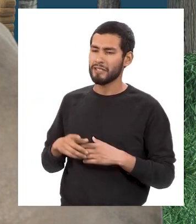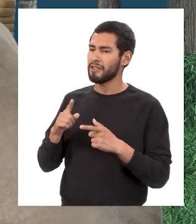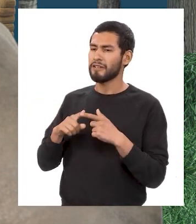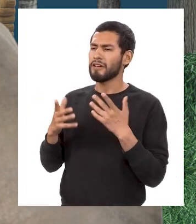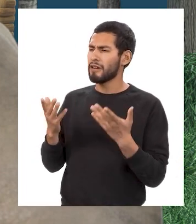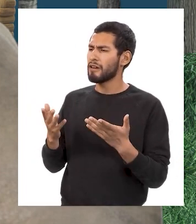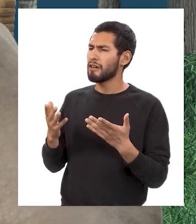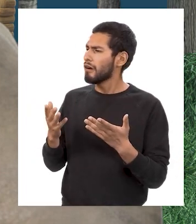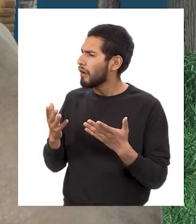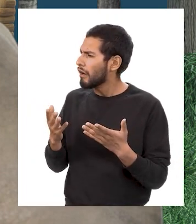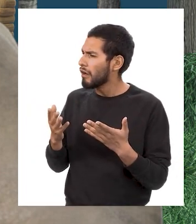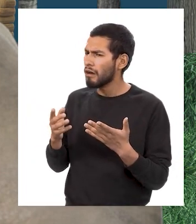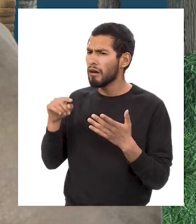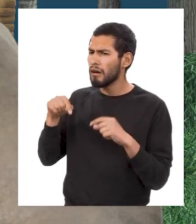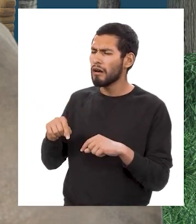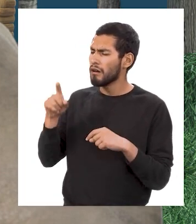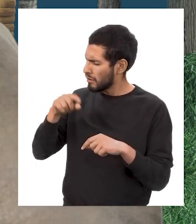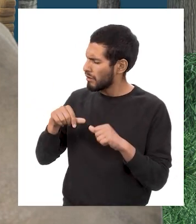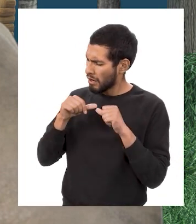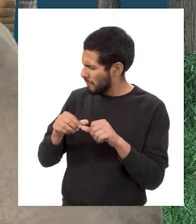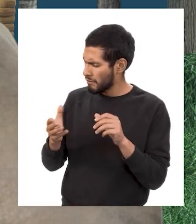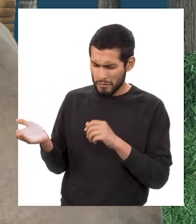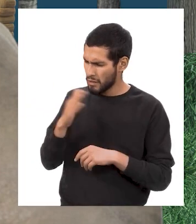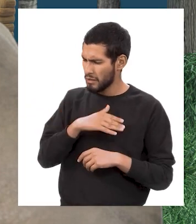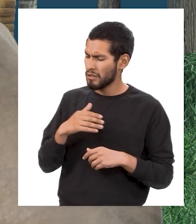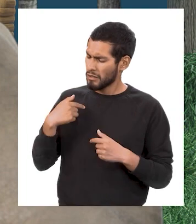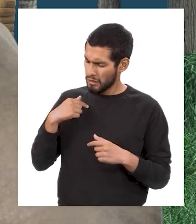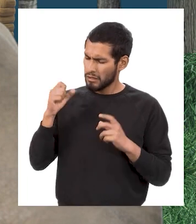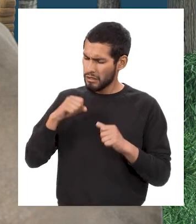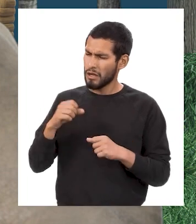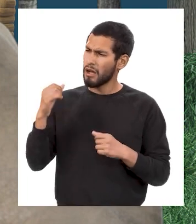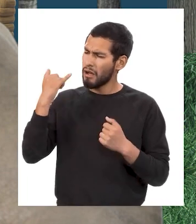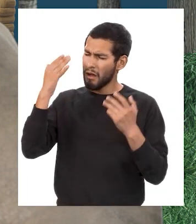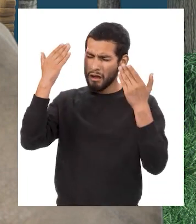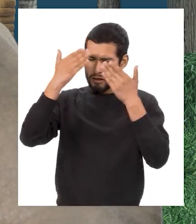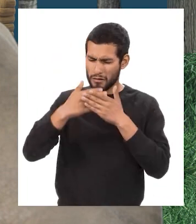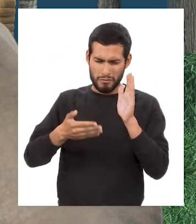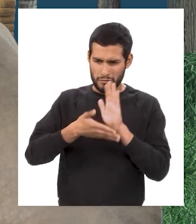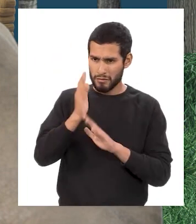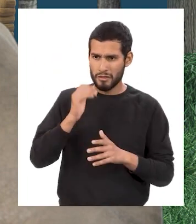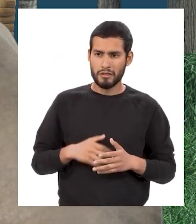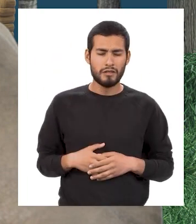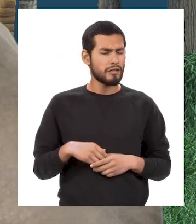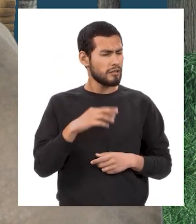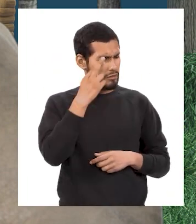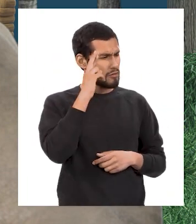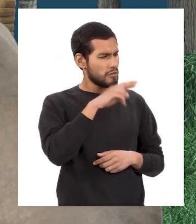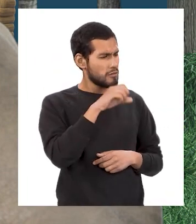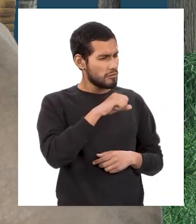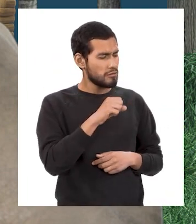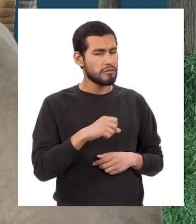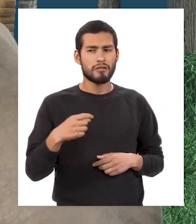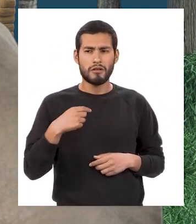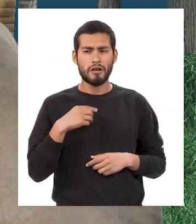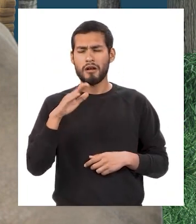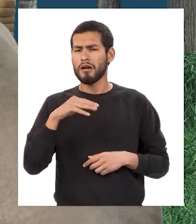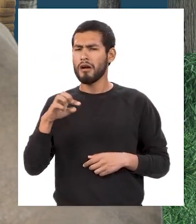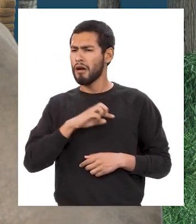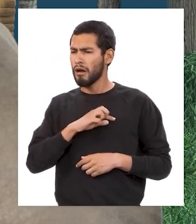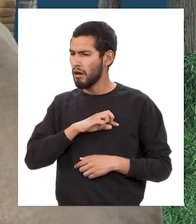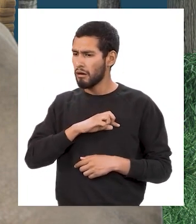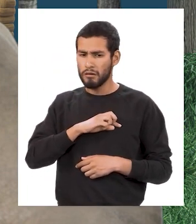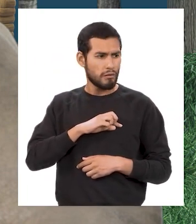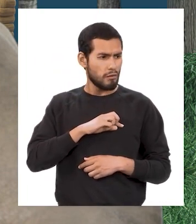la pobre desdichada. Pero oiga, señor, tenemos que avanzar. La noche apremia y el bosque es frondoso. Tienes